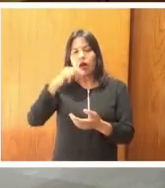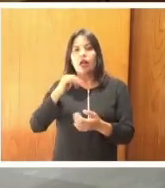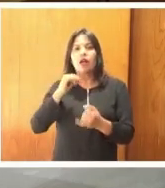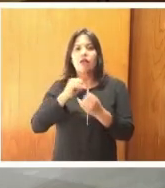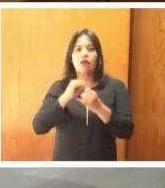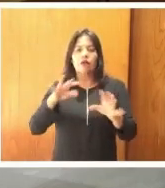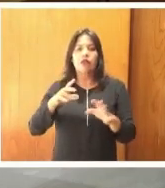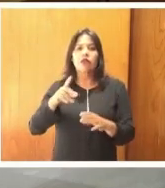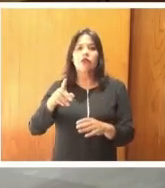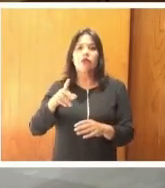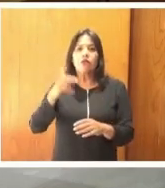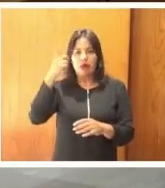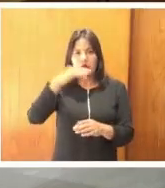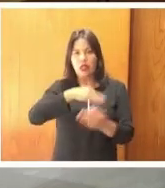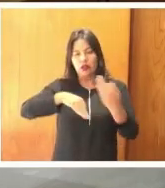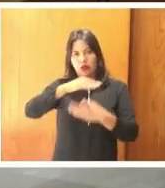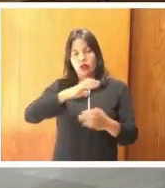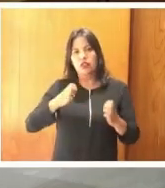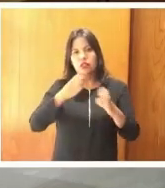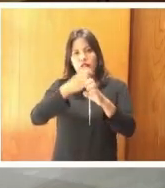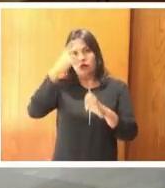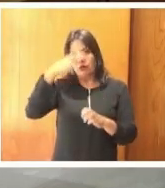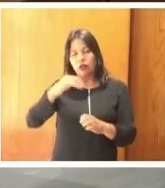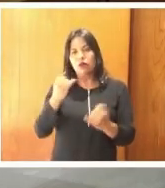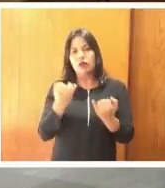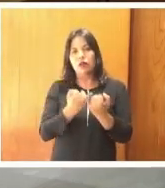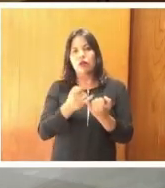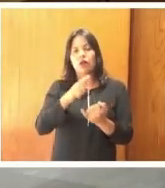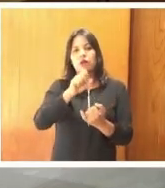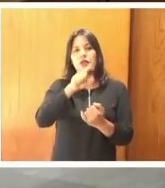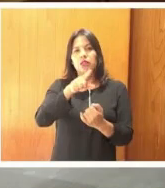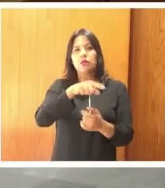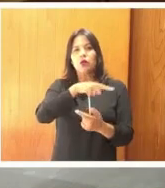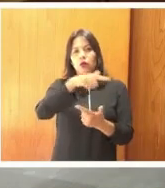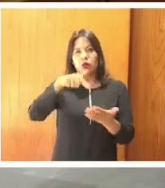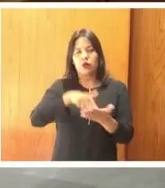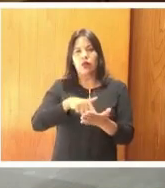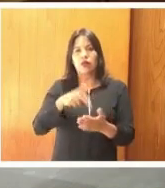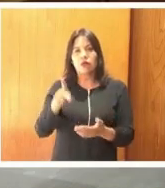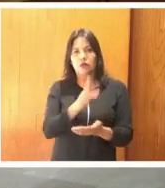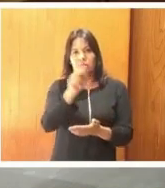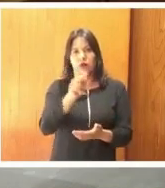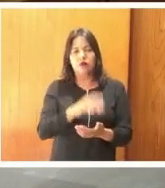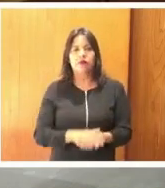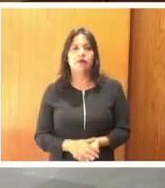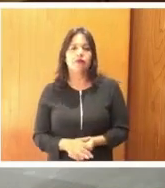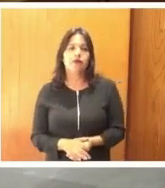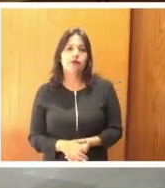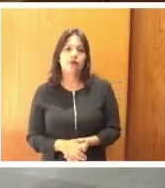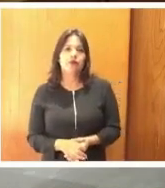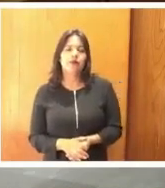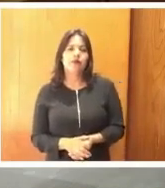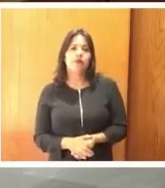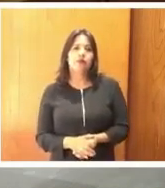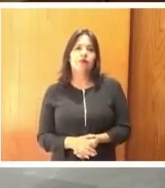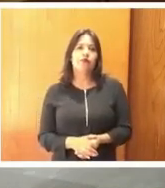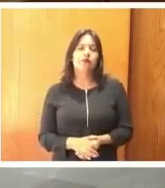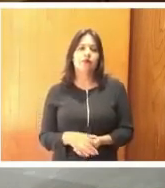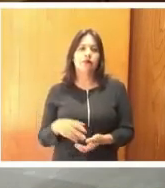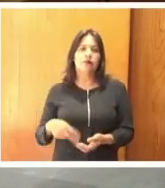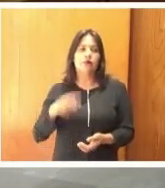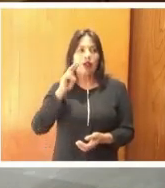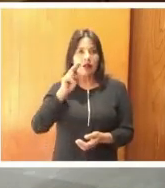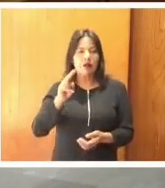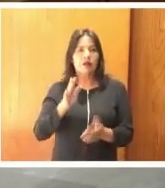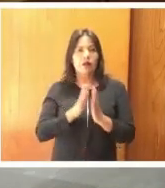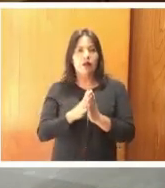del Estado de México y municipios. Muchas gracias, secretario. Le pido que en ejercicio de sus atribuciones realice